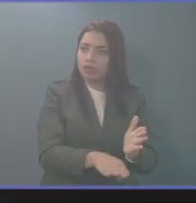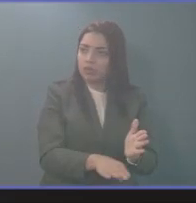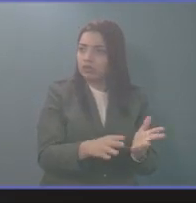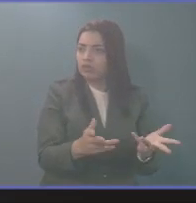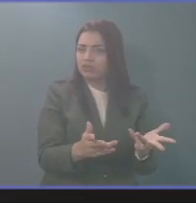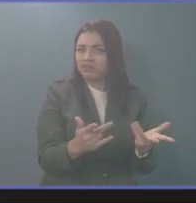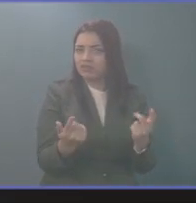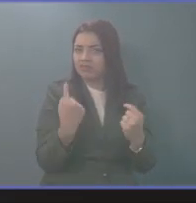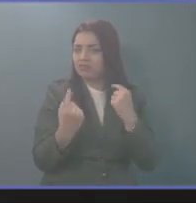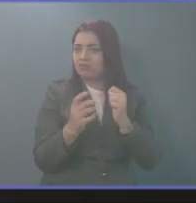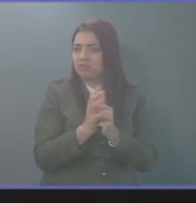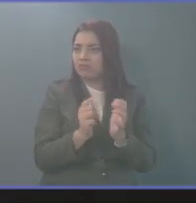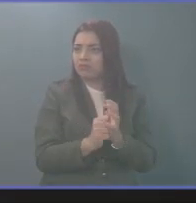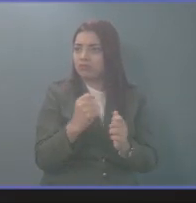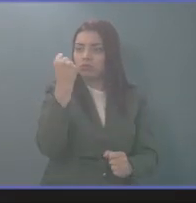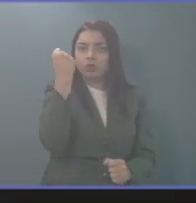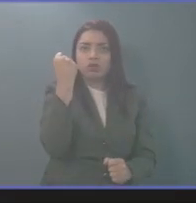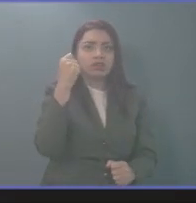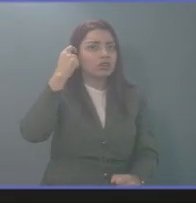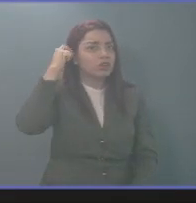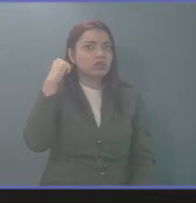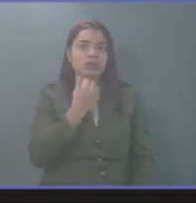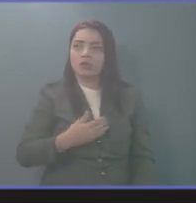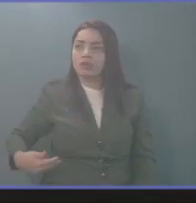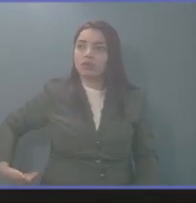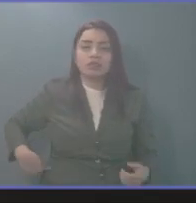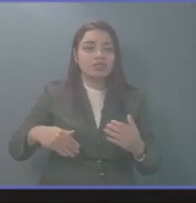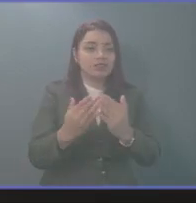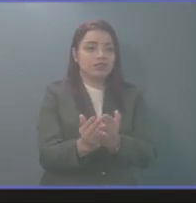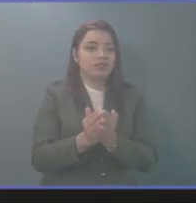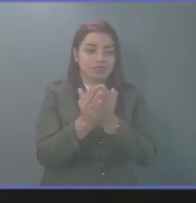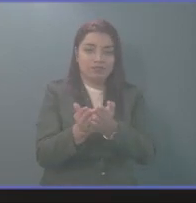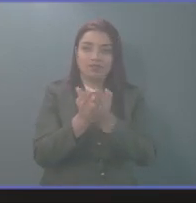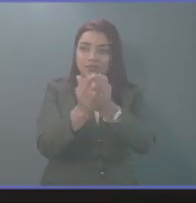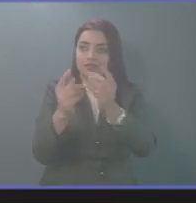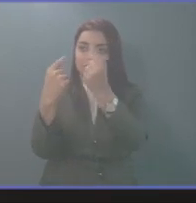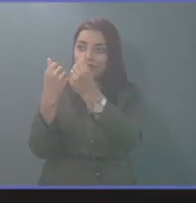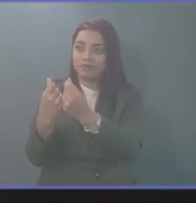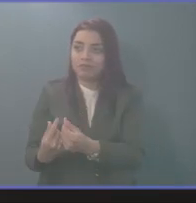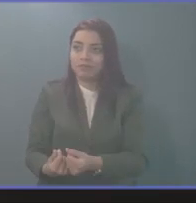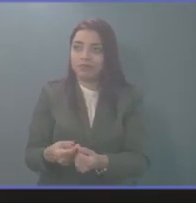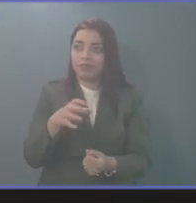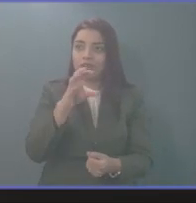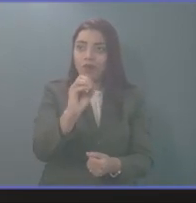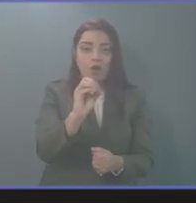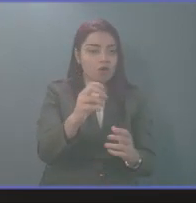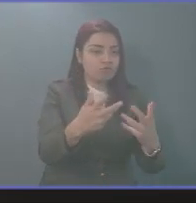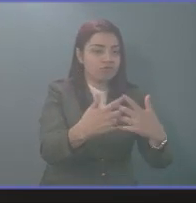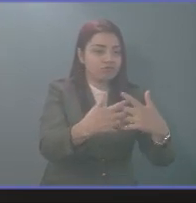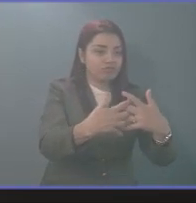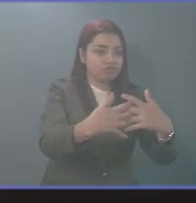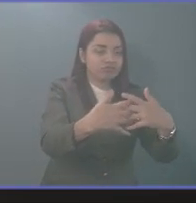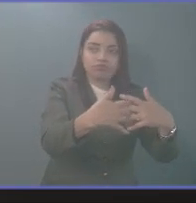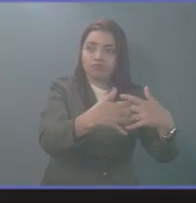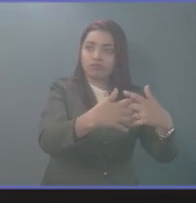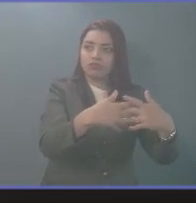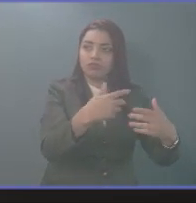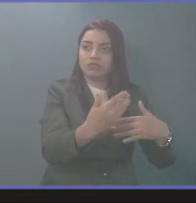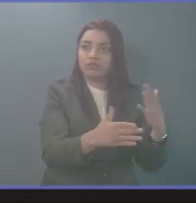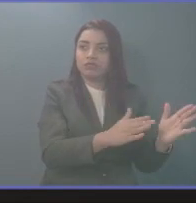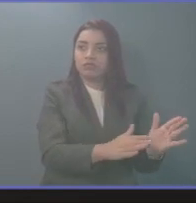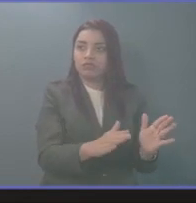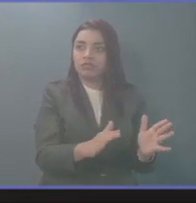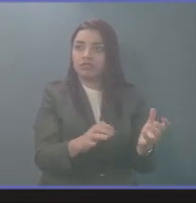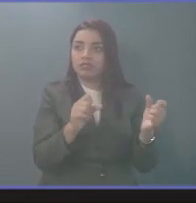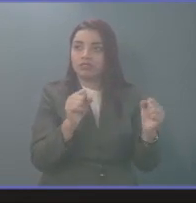importante, ¿qué es más importante? Si un buque para el presidente de la República en un presupuesto, o poner filtros o cambiar los filtros y tener filtros